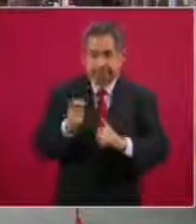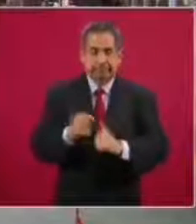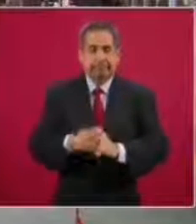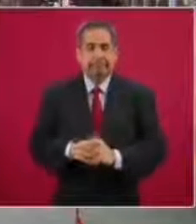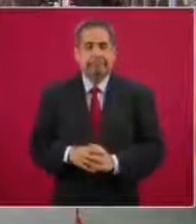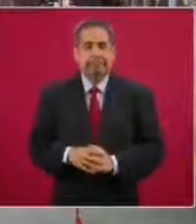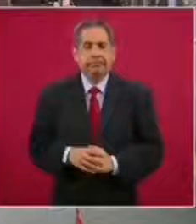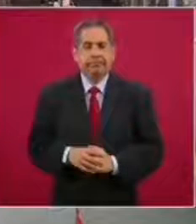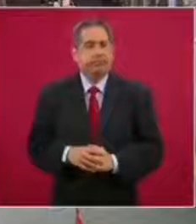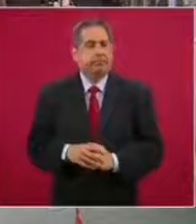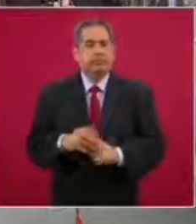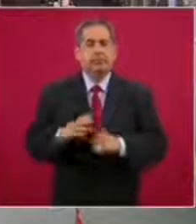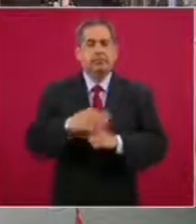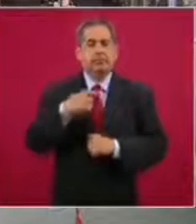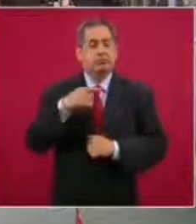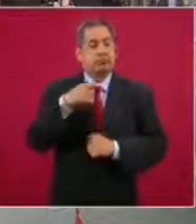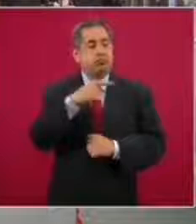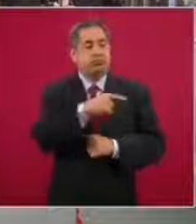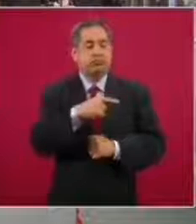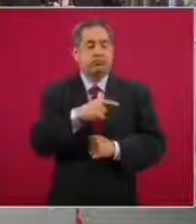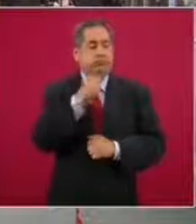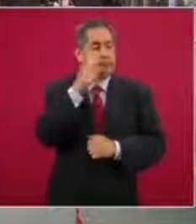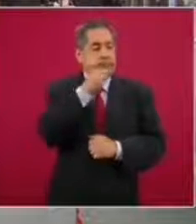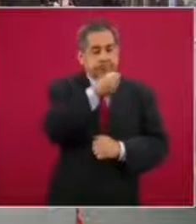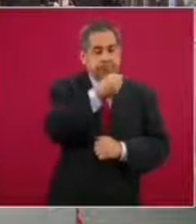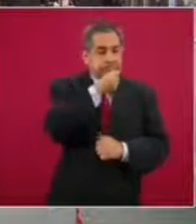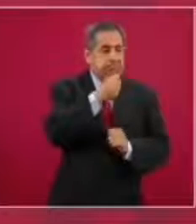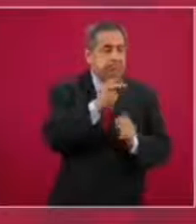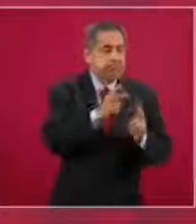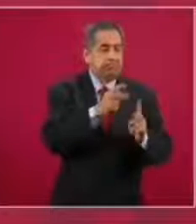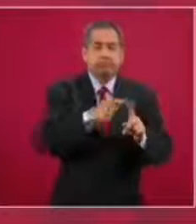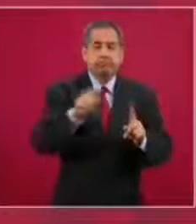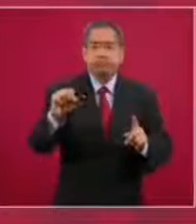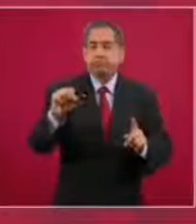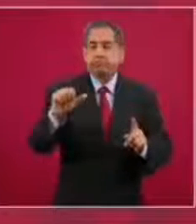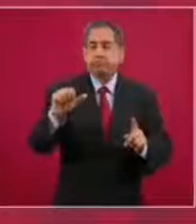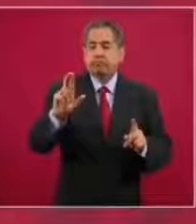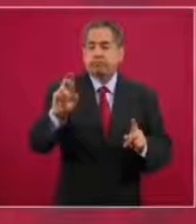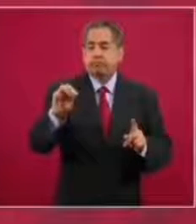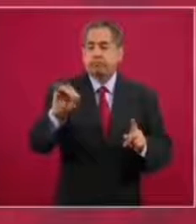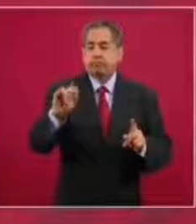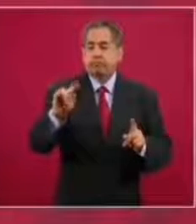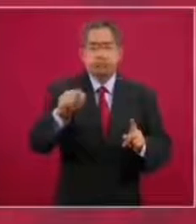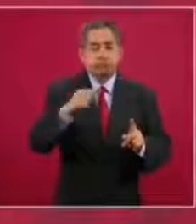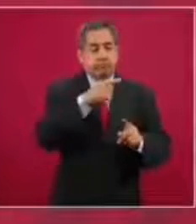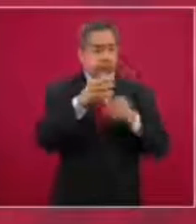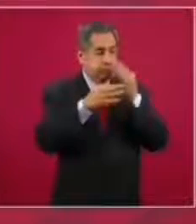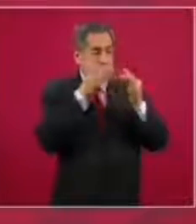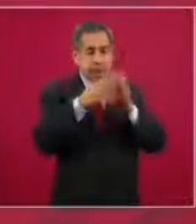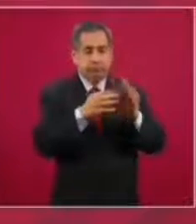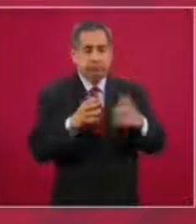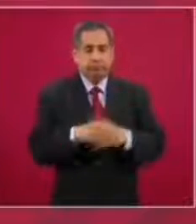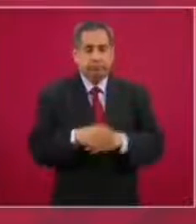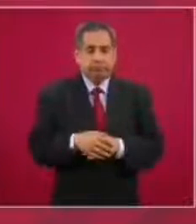por la entrevista de Sarmiento. Hay que procurar mandar.